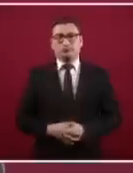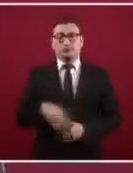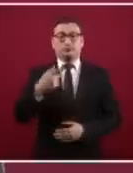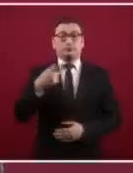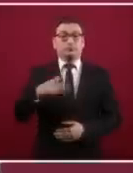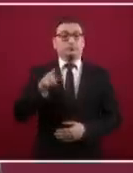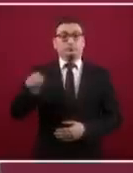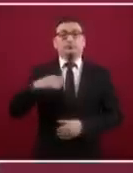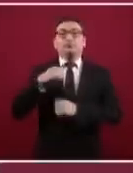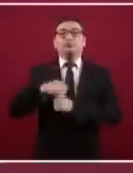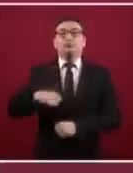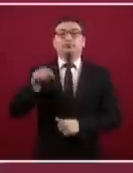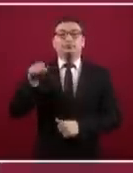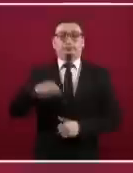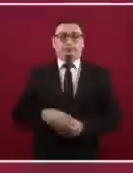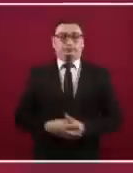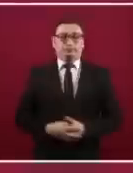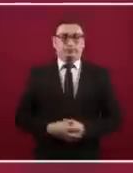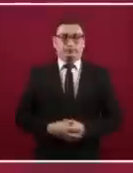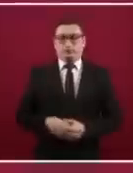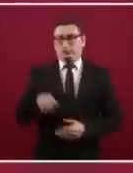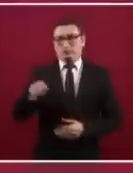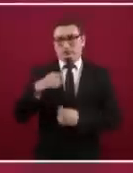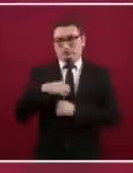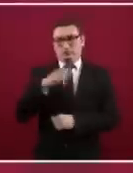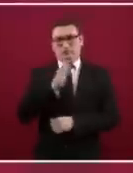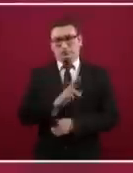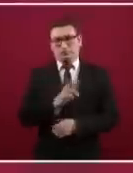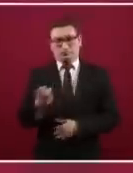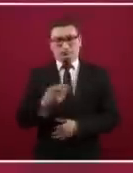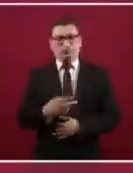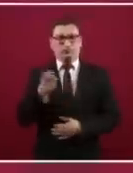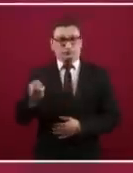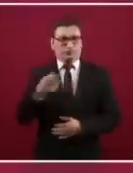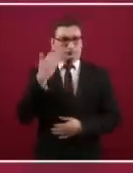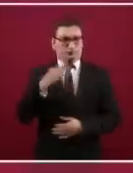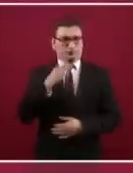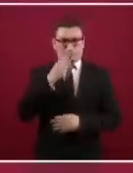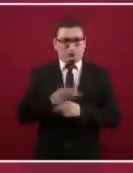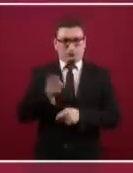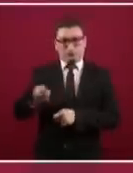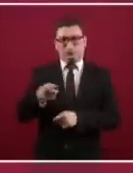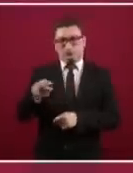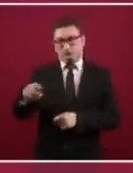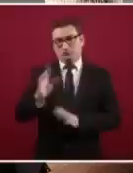pero que sea la autoridad la que resuelva, la que corresponda.